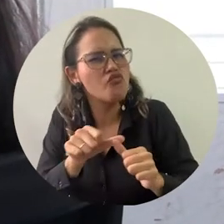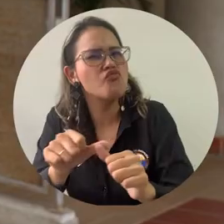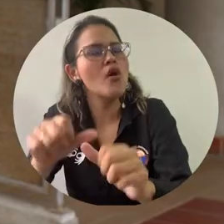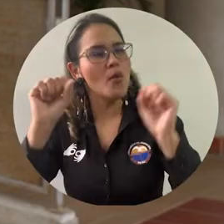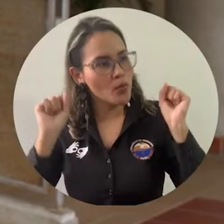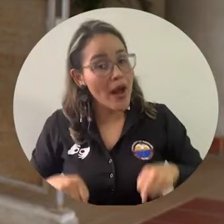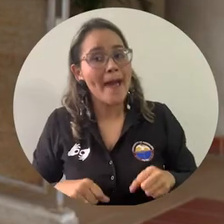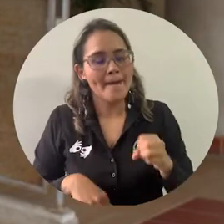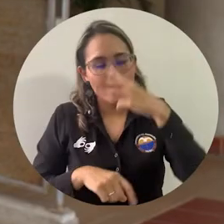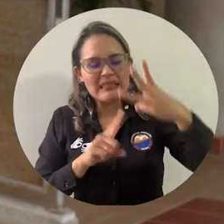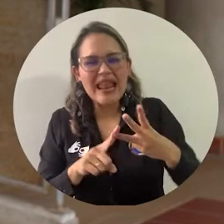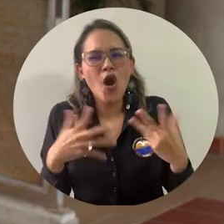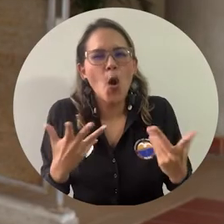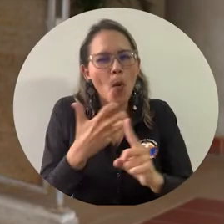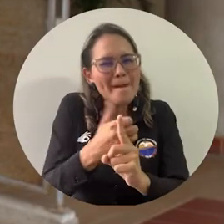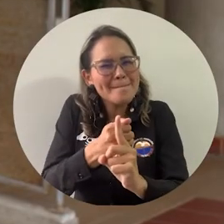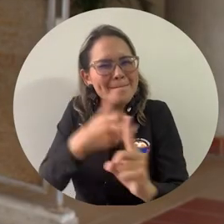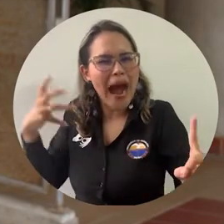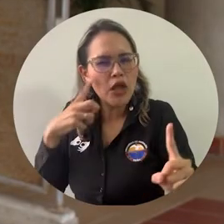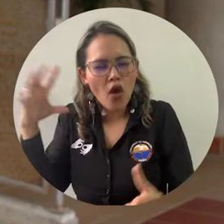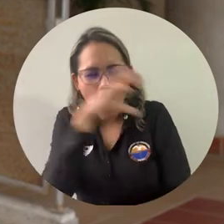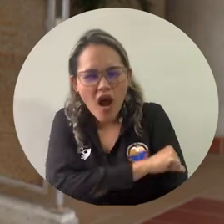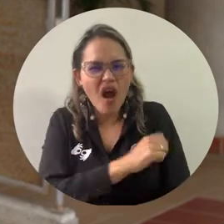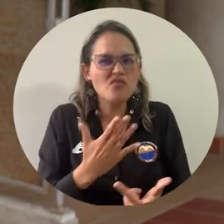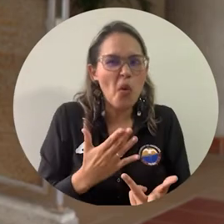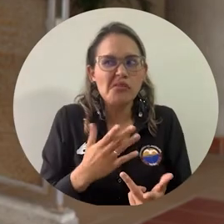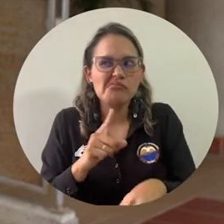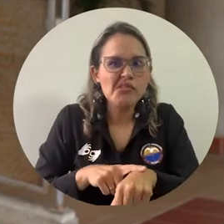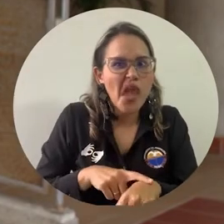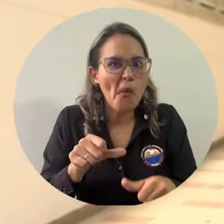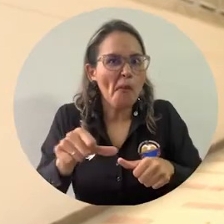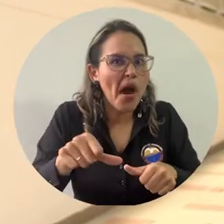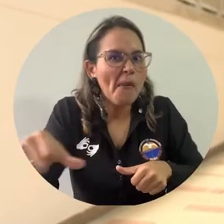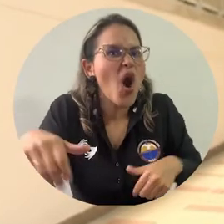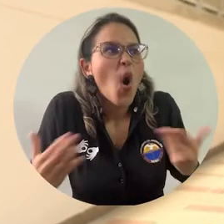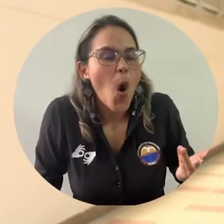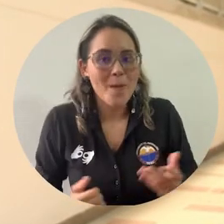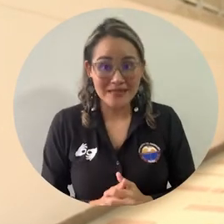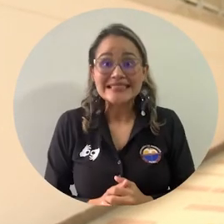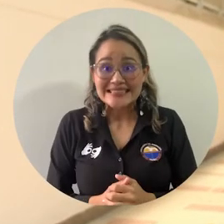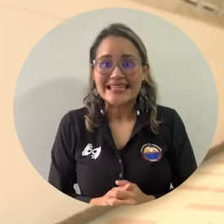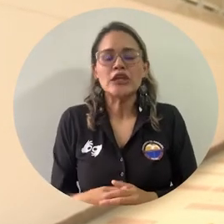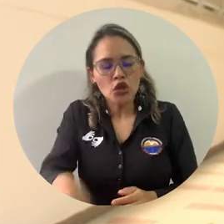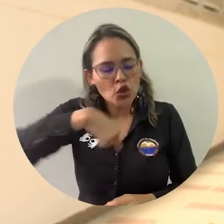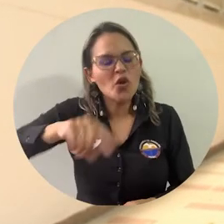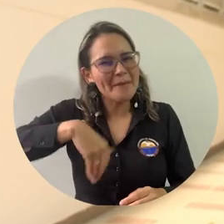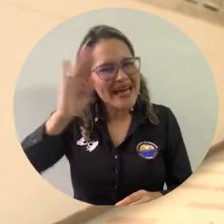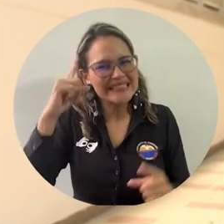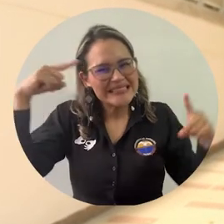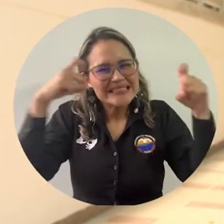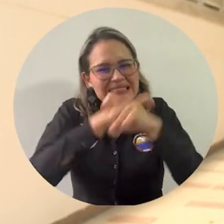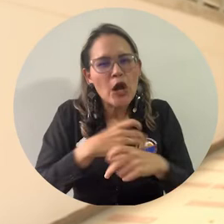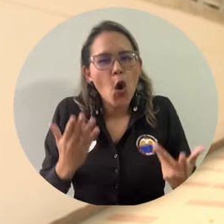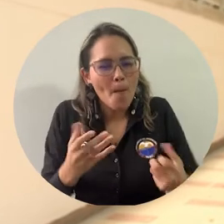Tres, cómo podemos medir el impacto del proyecto en el corto, mediano y largo plazo. Estamos desarrollando habilidades para la cooperación